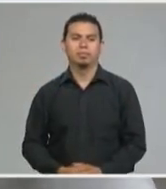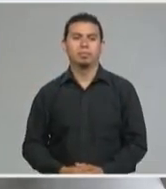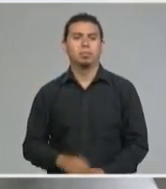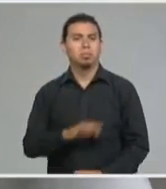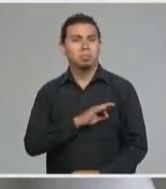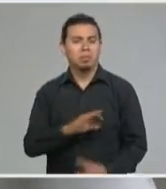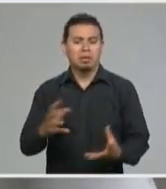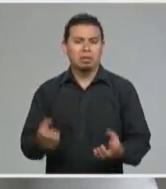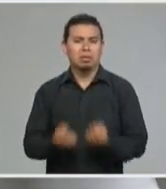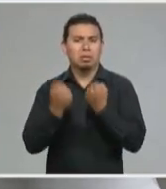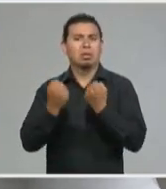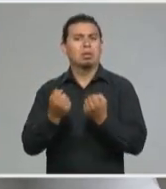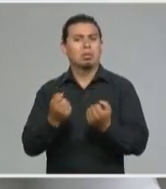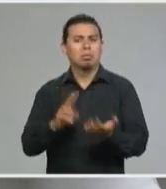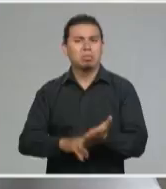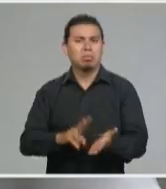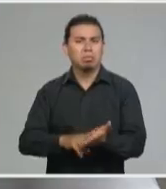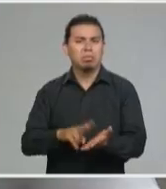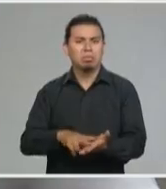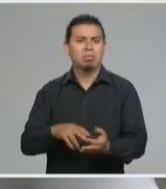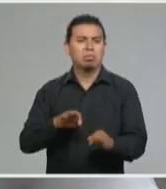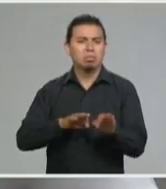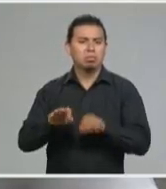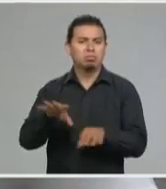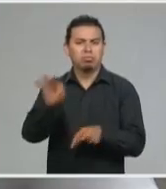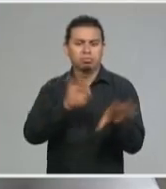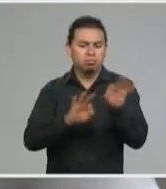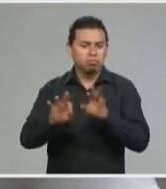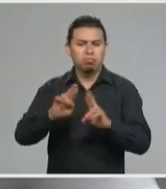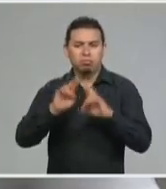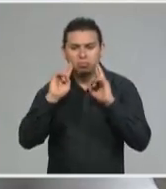Rescatar lo más que se pueda con todas las instituciones